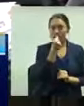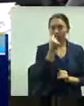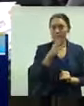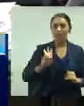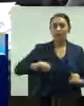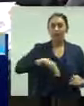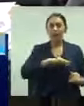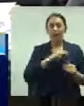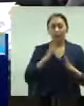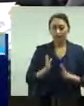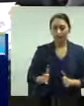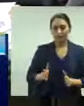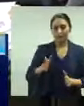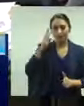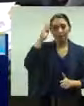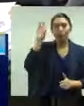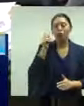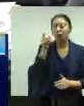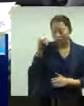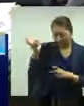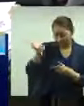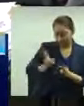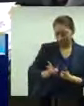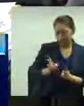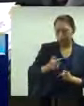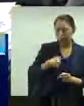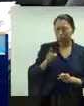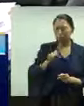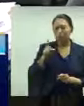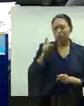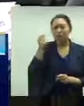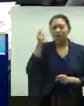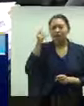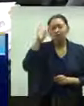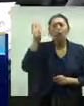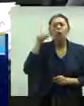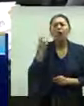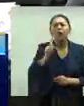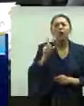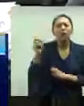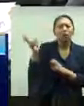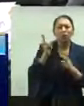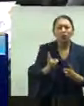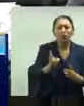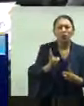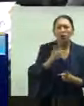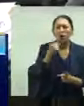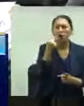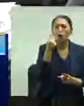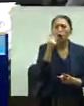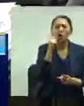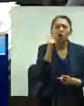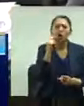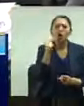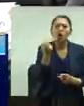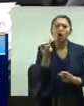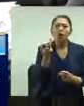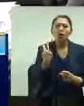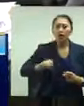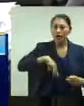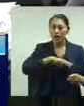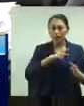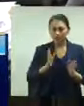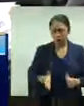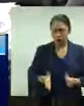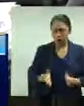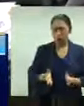ministra porque vino, no entiendo preguntarle por qué no vino el ministro, pudo haber venido y haberse